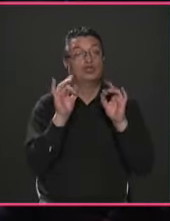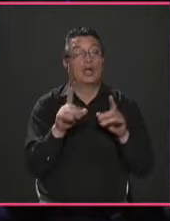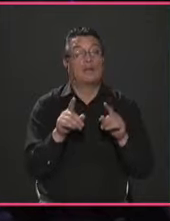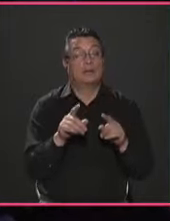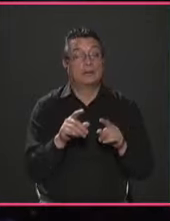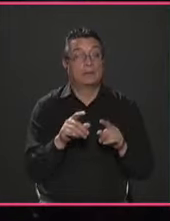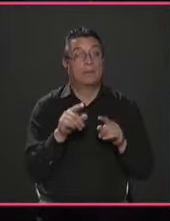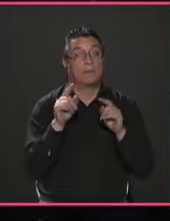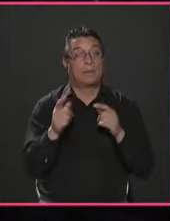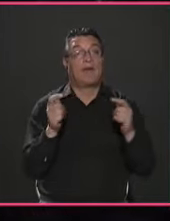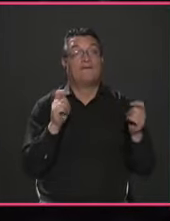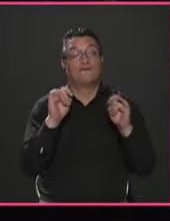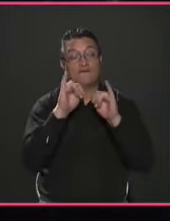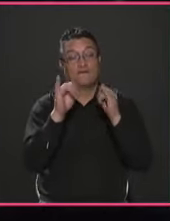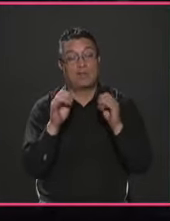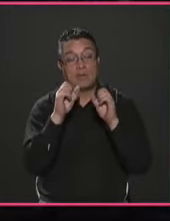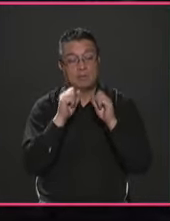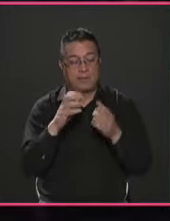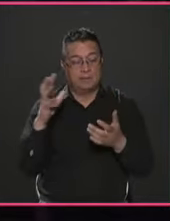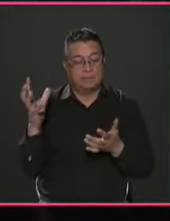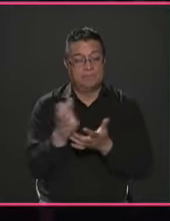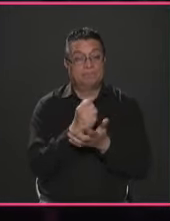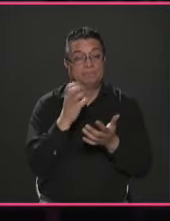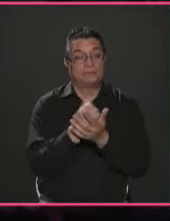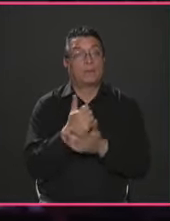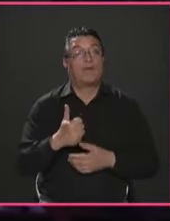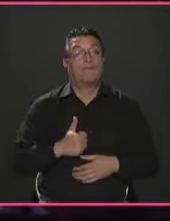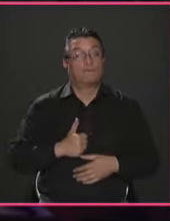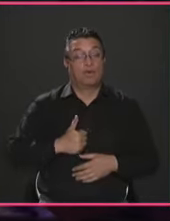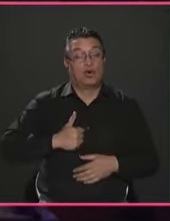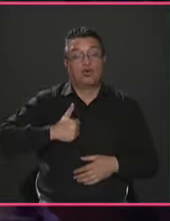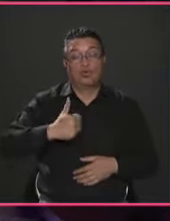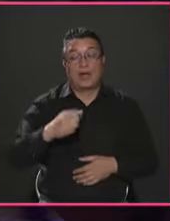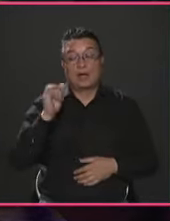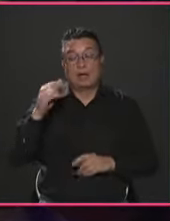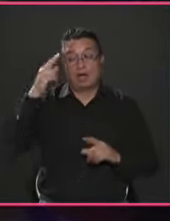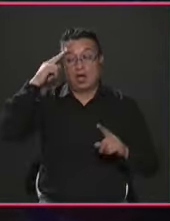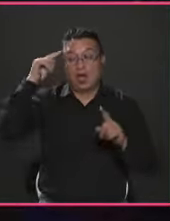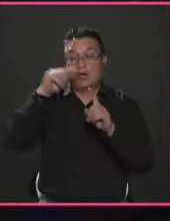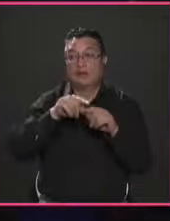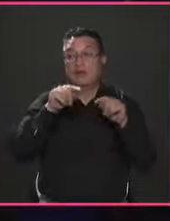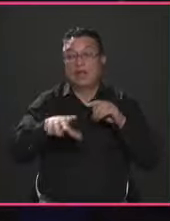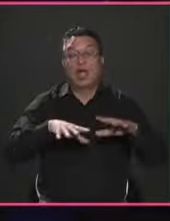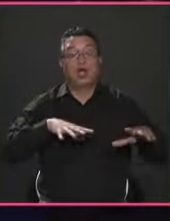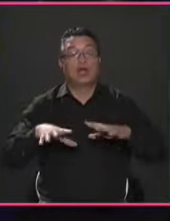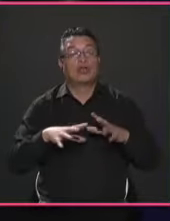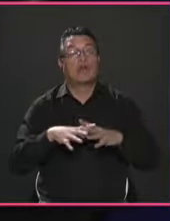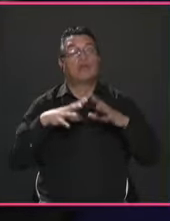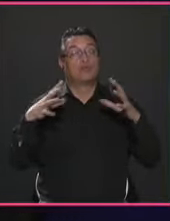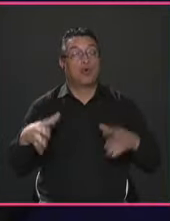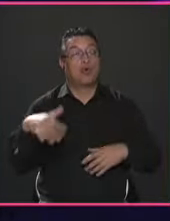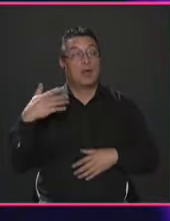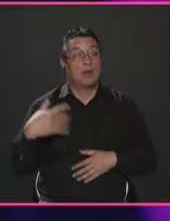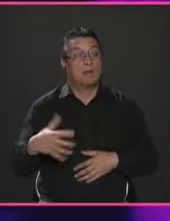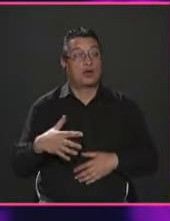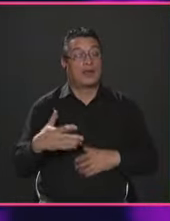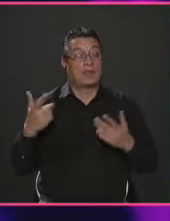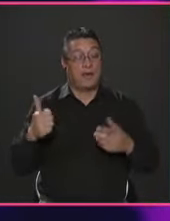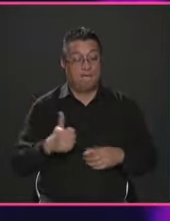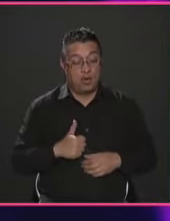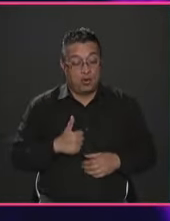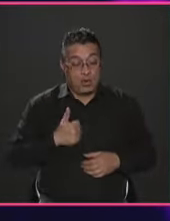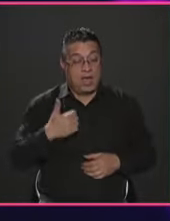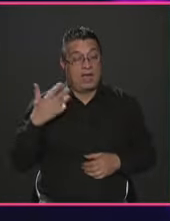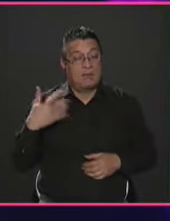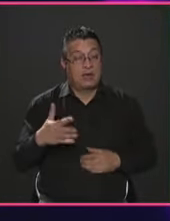esas maneras que nosotros tenemos para poder lograr nuestra voluntad y nuestro los objetivos estas son cosas muy importantes la mente es importante la voluntad es